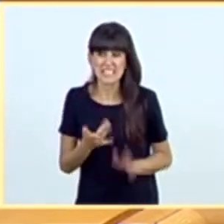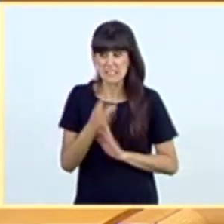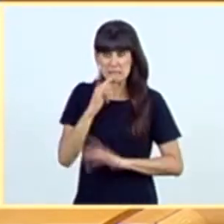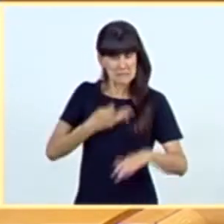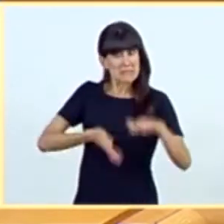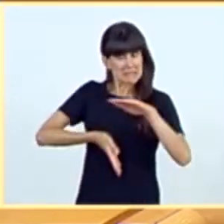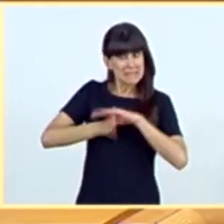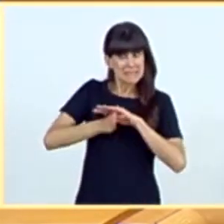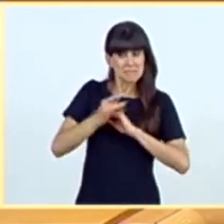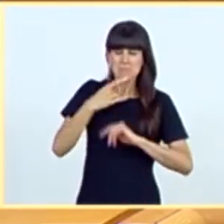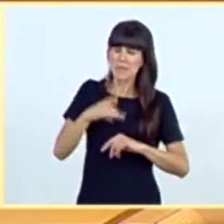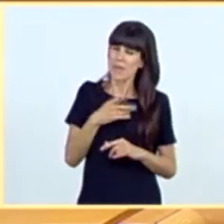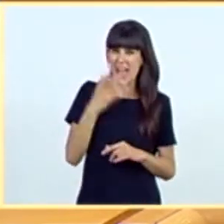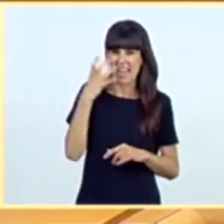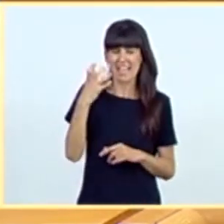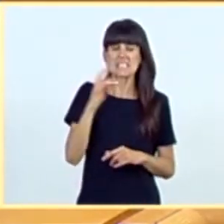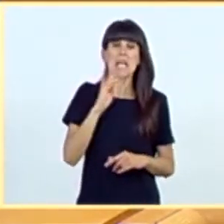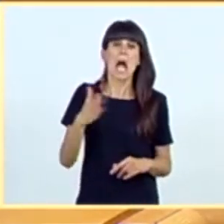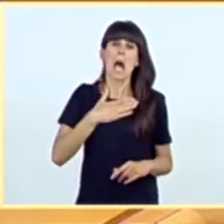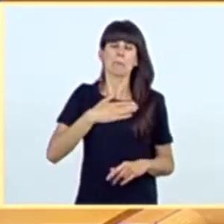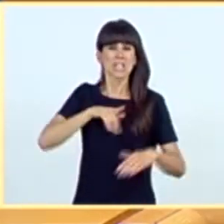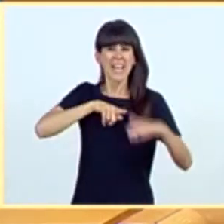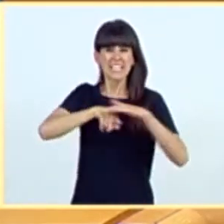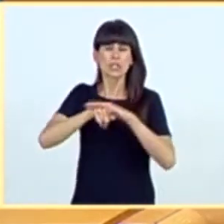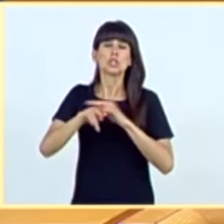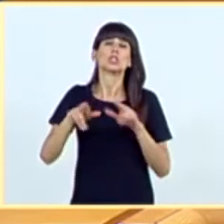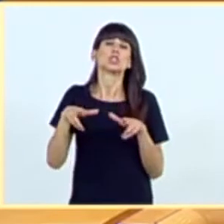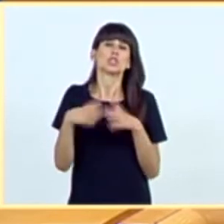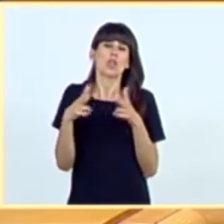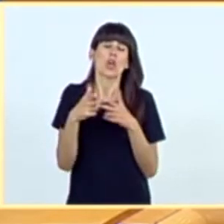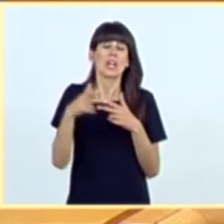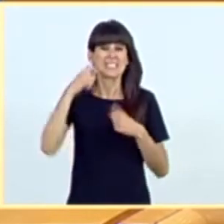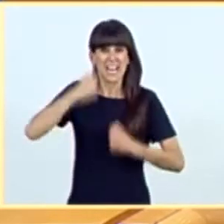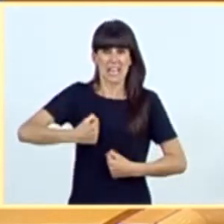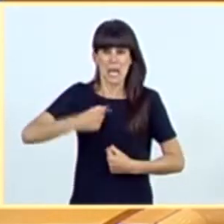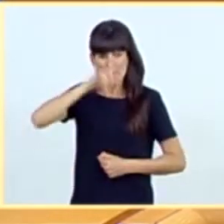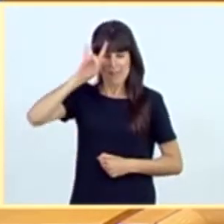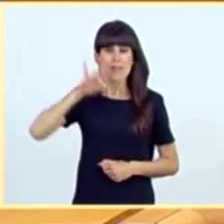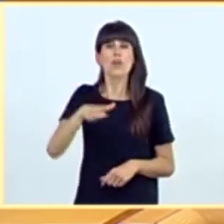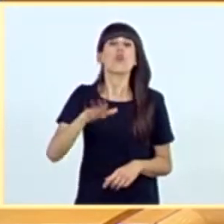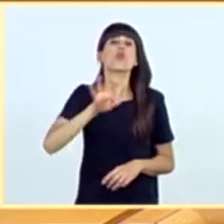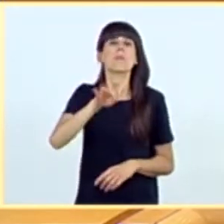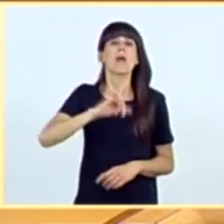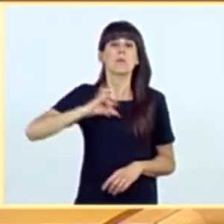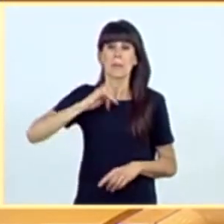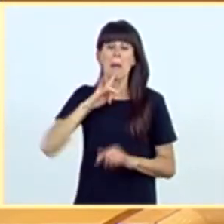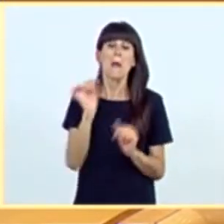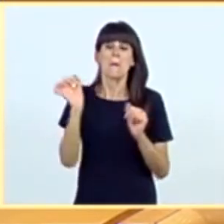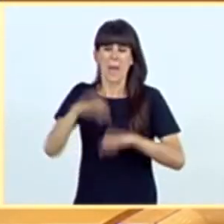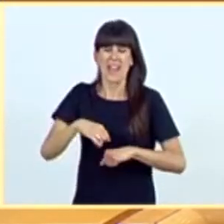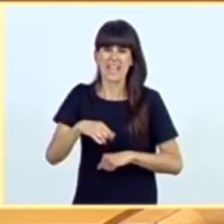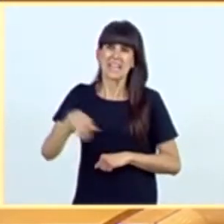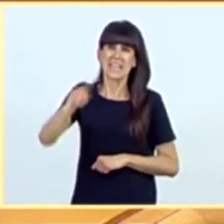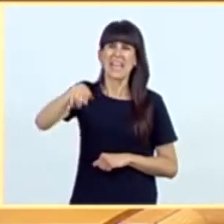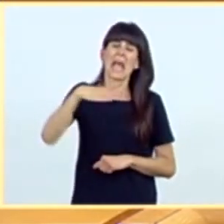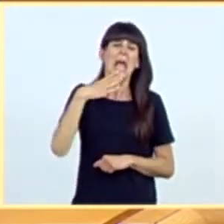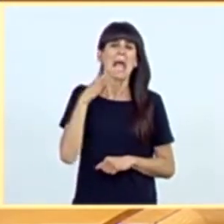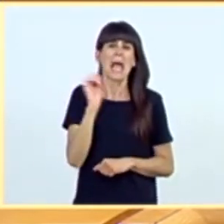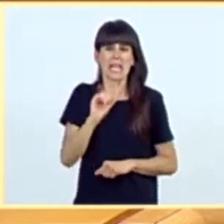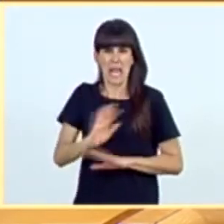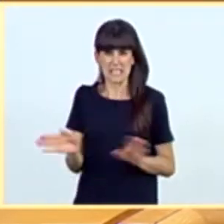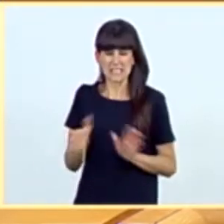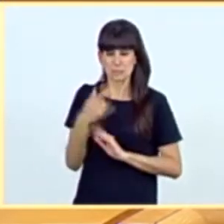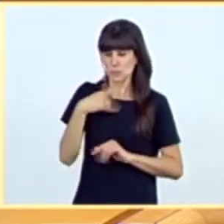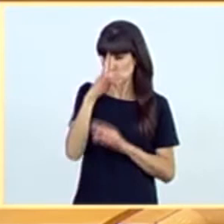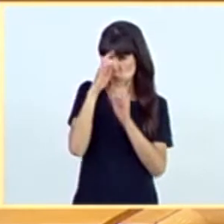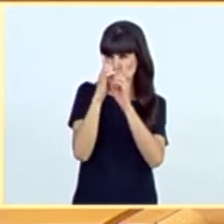así, nos vamos a hacer los reyes y los amos de la gestión sociosanitaria de Madrid Comunidad Autónoma, ¿vale? Sois geniales. Vais a hacer que mi